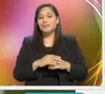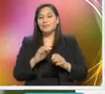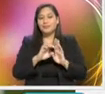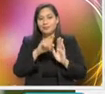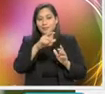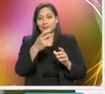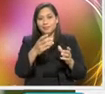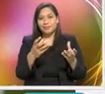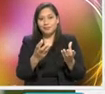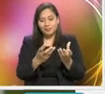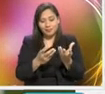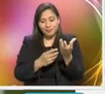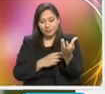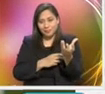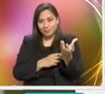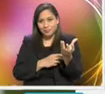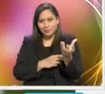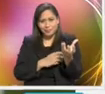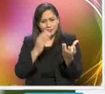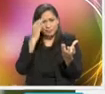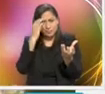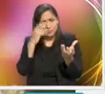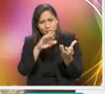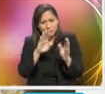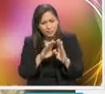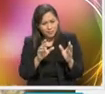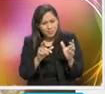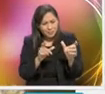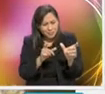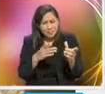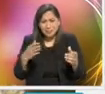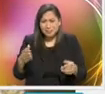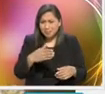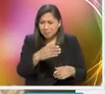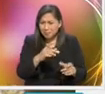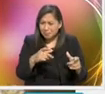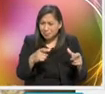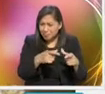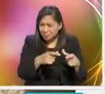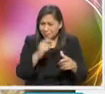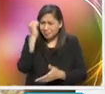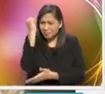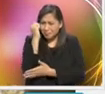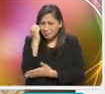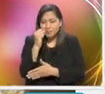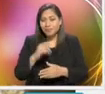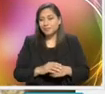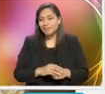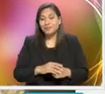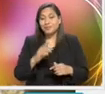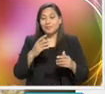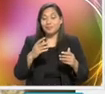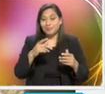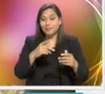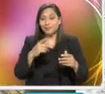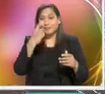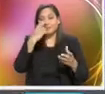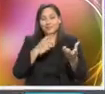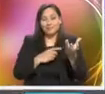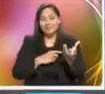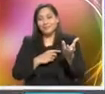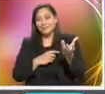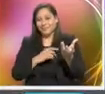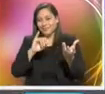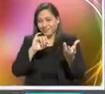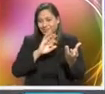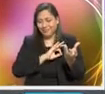estas que tengo aquí dirán, ay, qué cruel, como algo tan pequeño para un pez beta. Claro, Tal vez, qué codo, qué codo. mascotas. Sí, uno para transportarlo. Tal vez sí